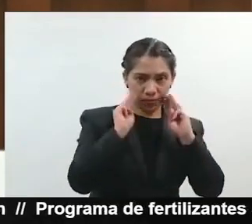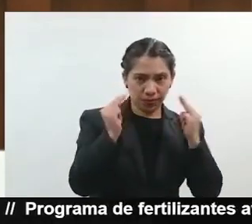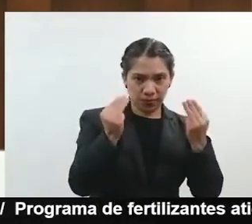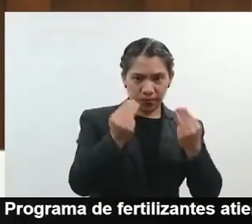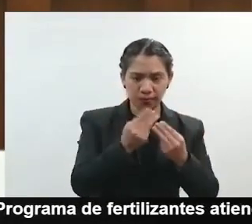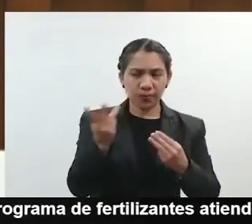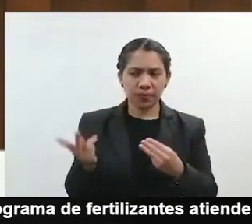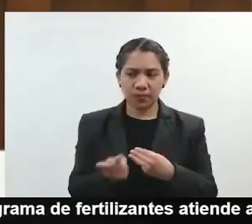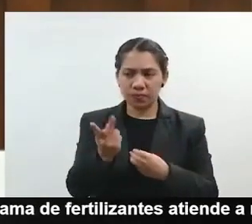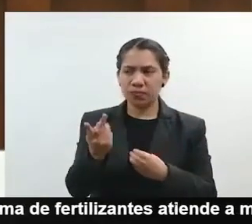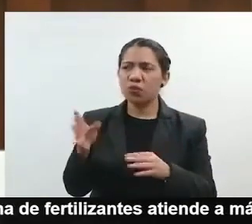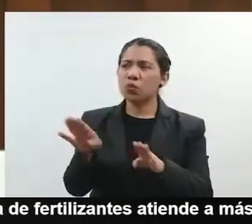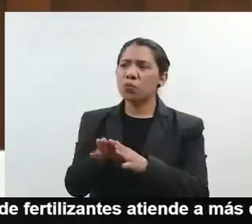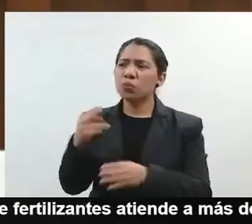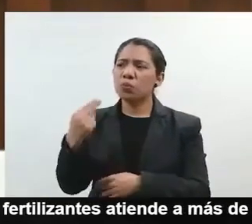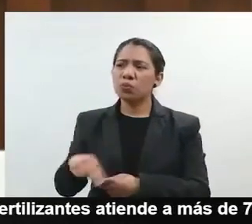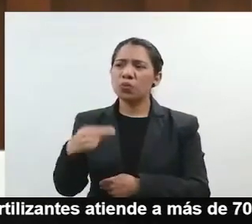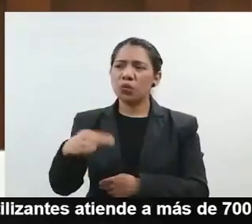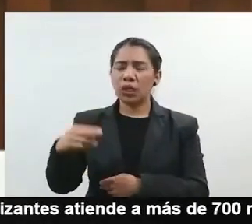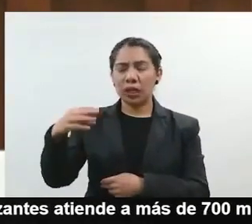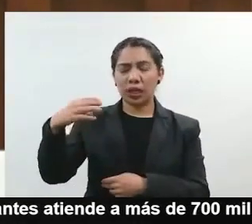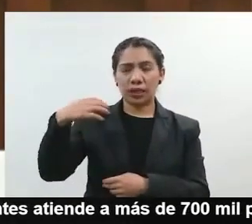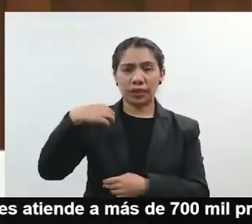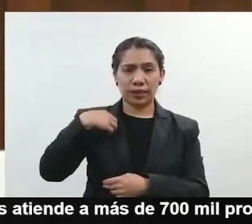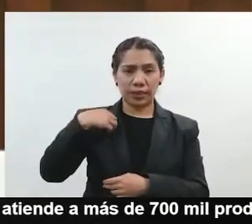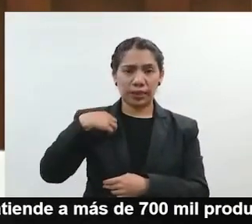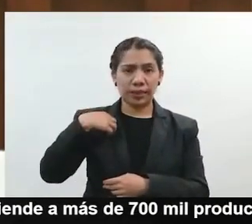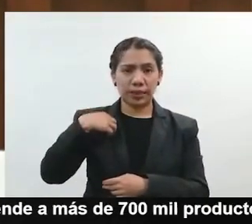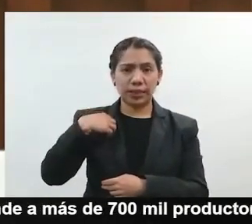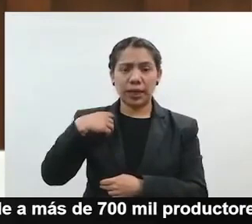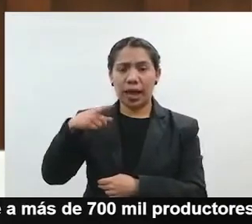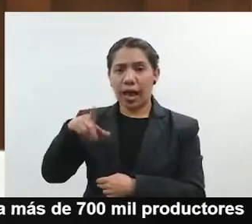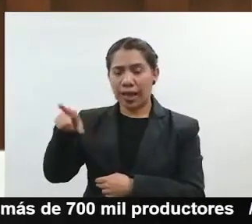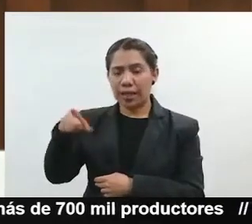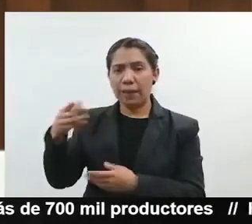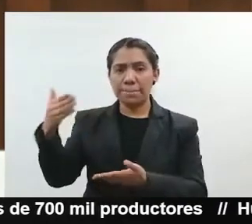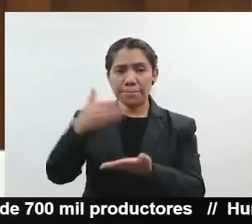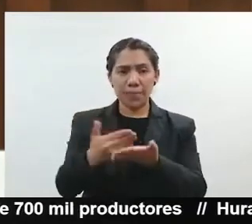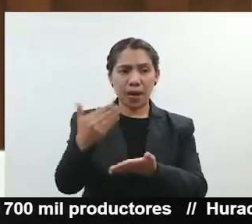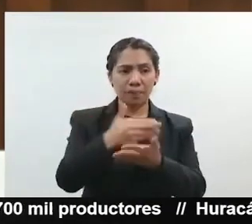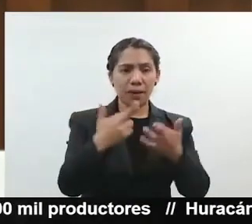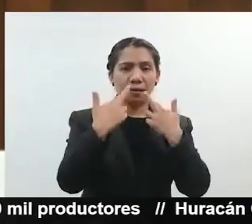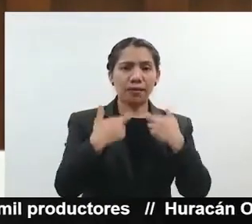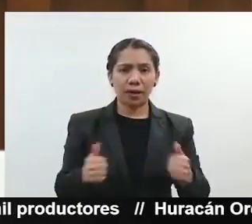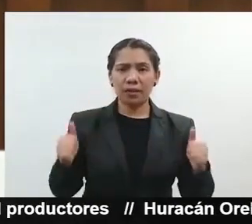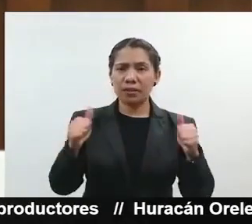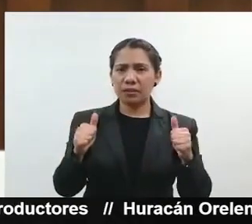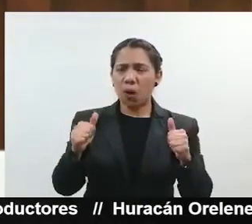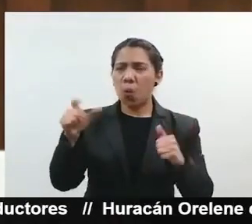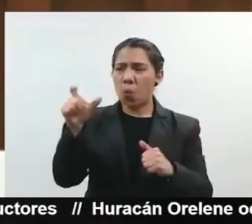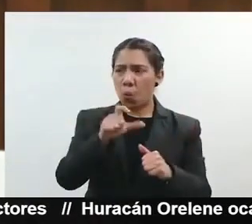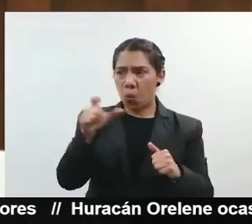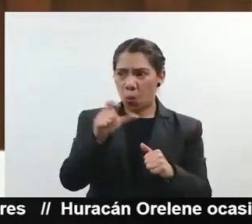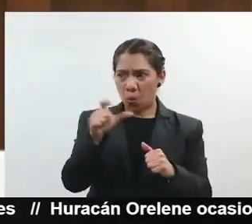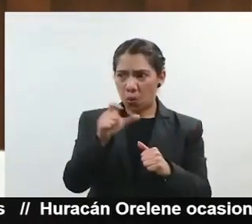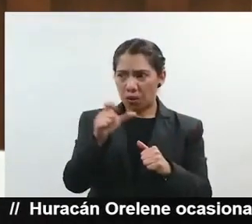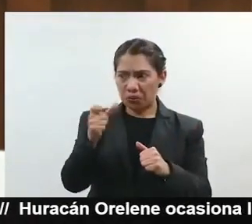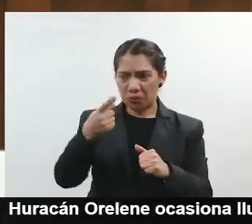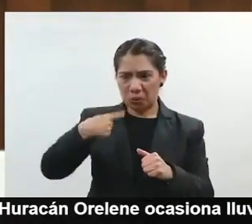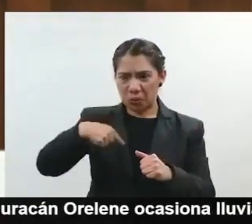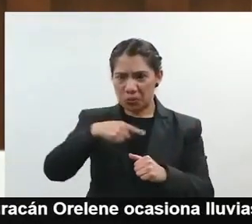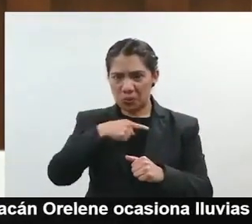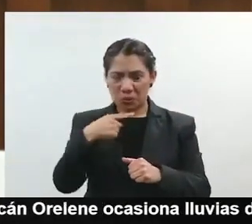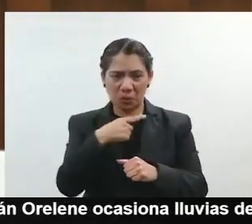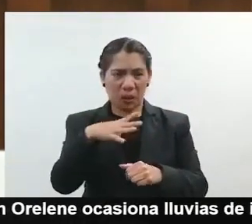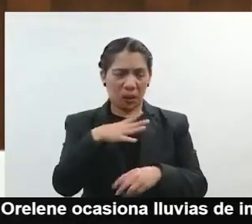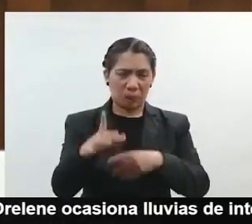se llama el teniente que iba mucho al ranchito? El que cuando tuvimos el pedo con el 3er